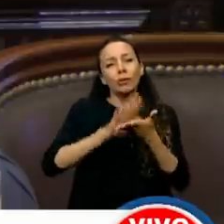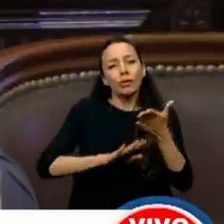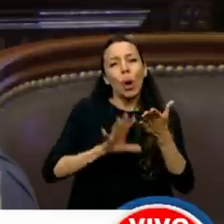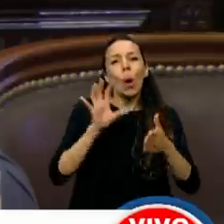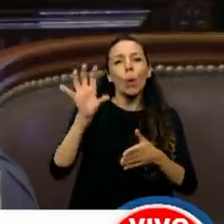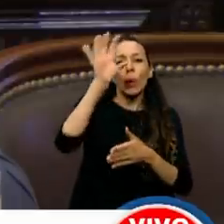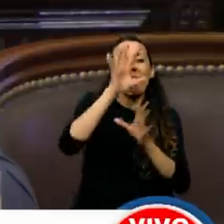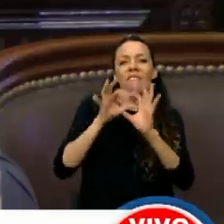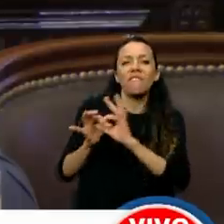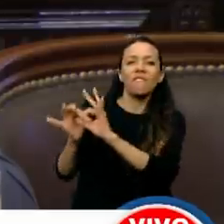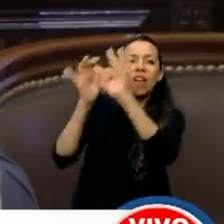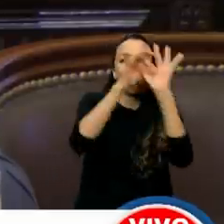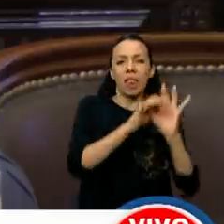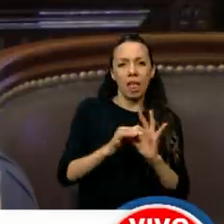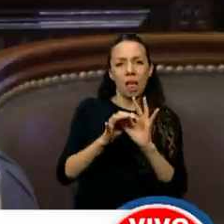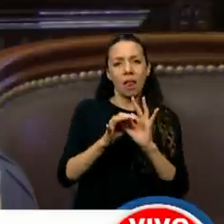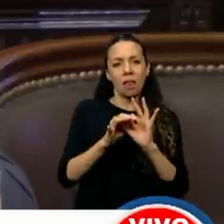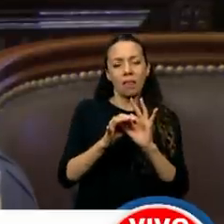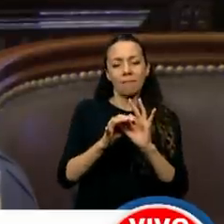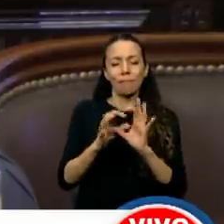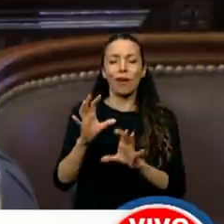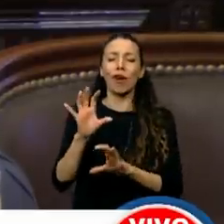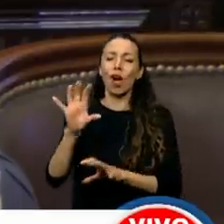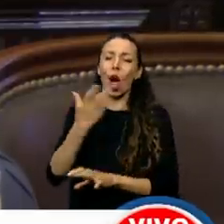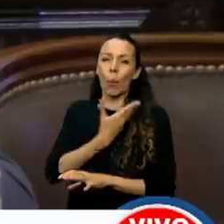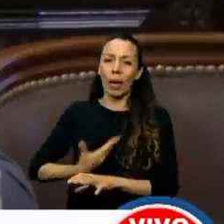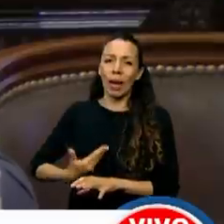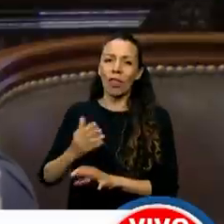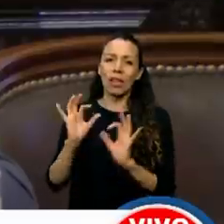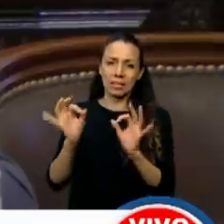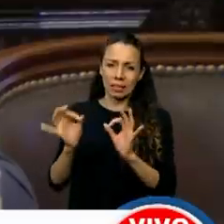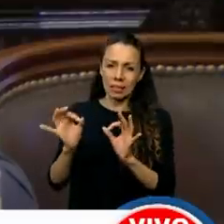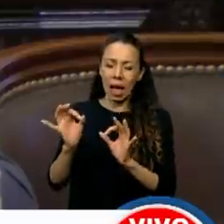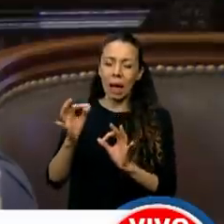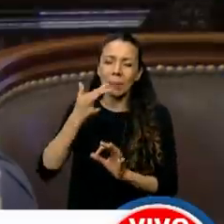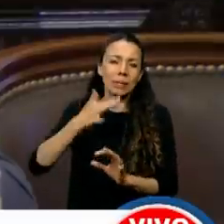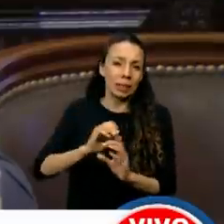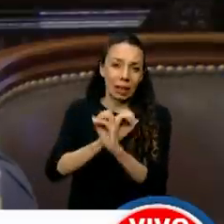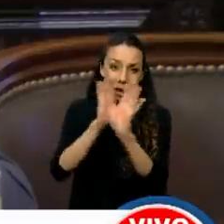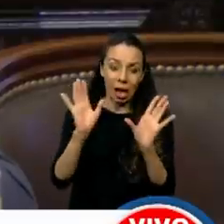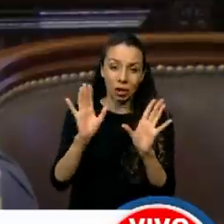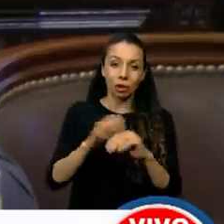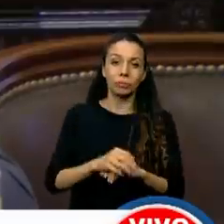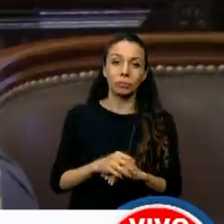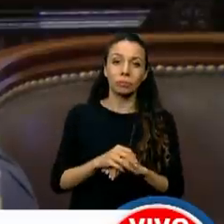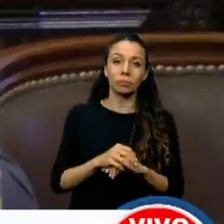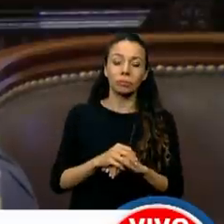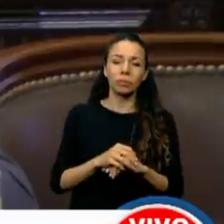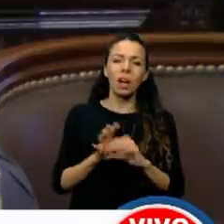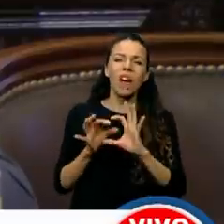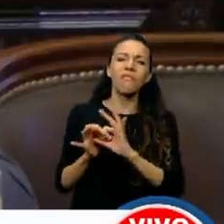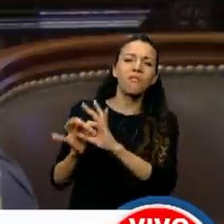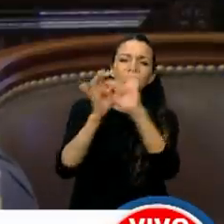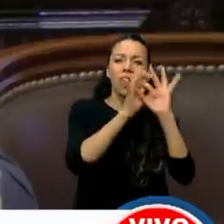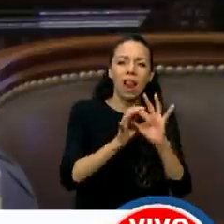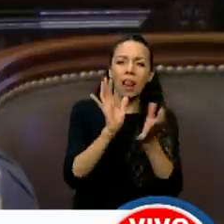tiene bien y muy claro como siempre se piensa en cada una de las localidades del interior